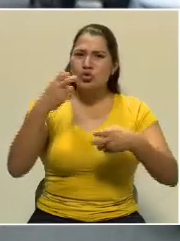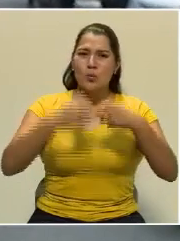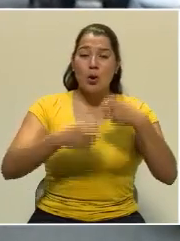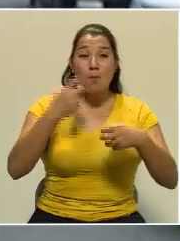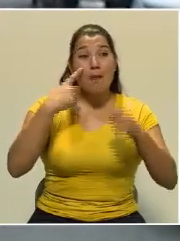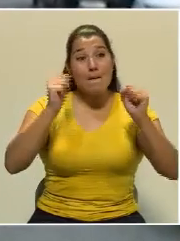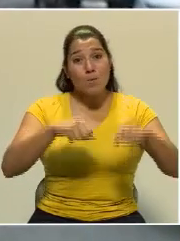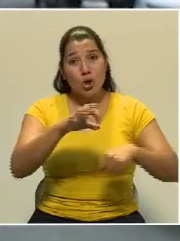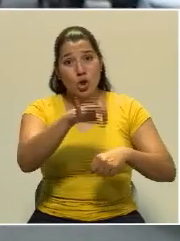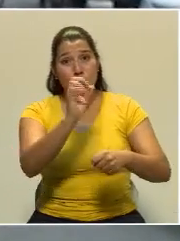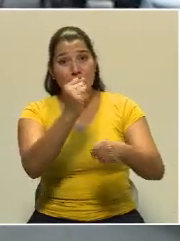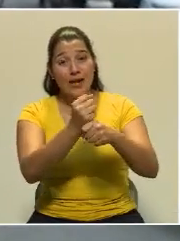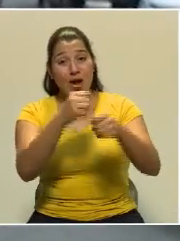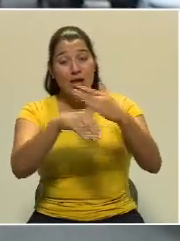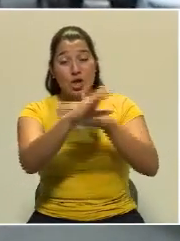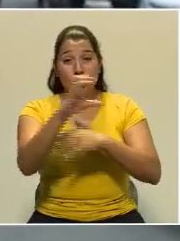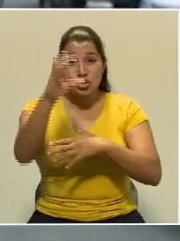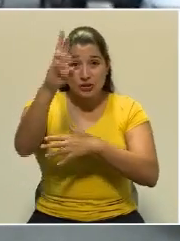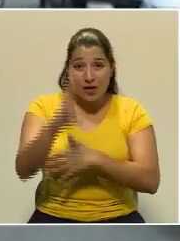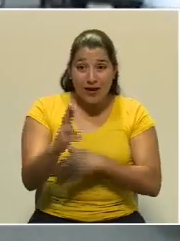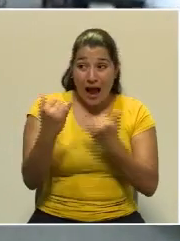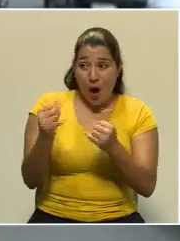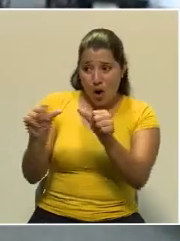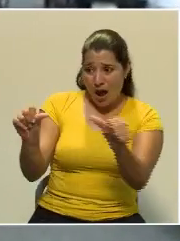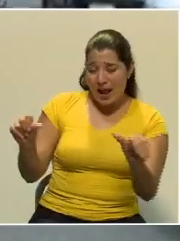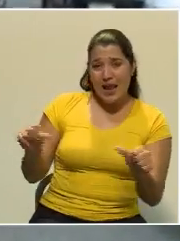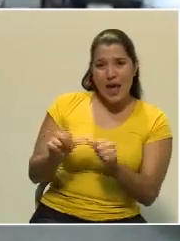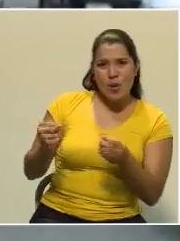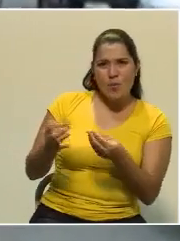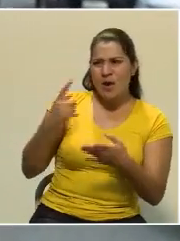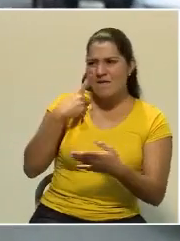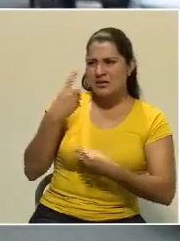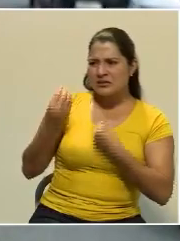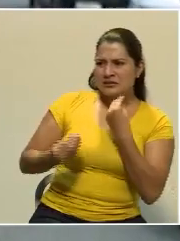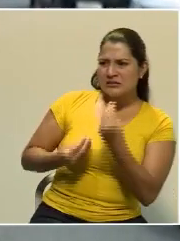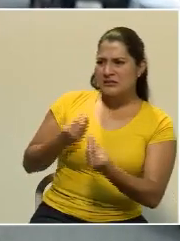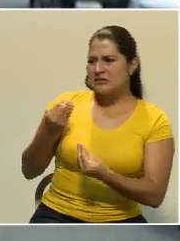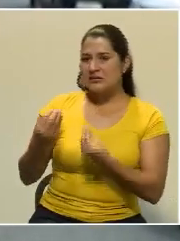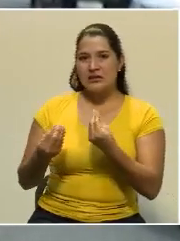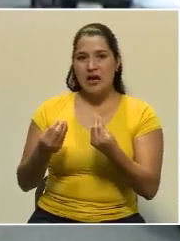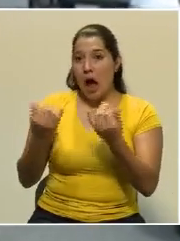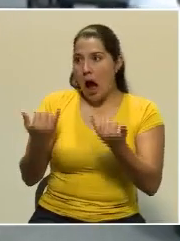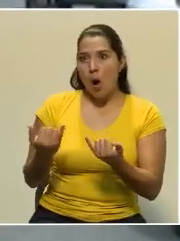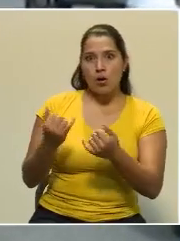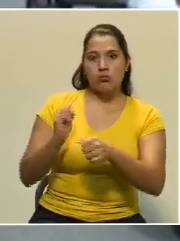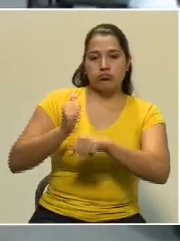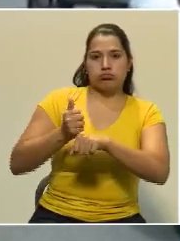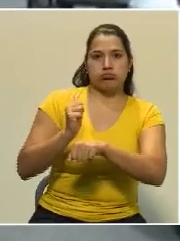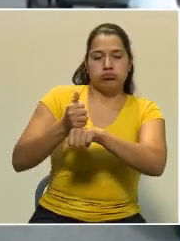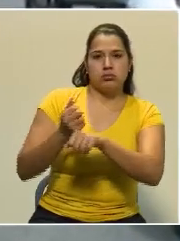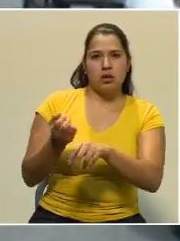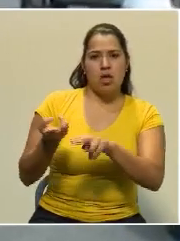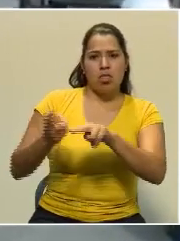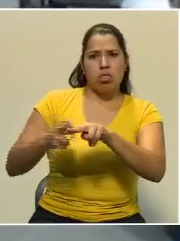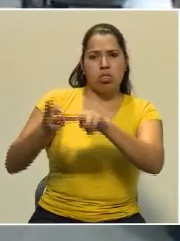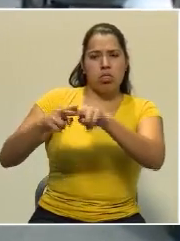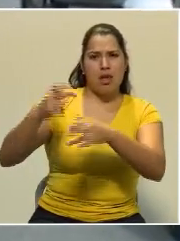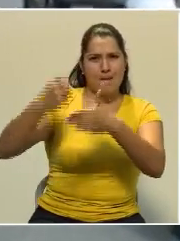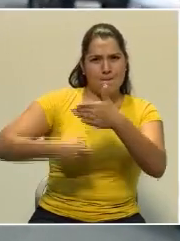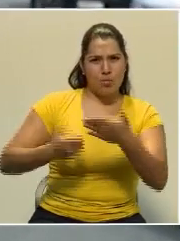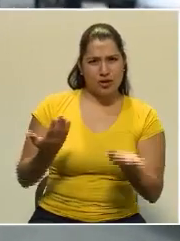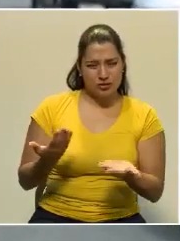para conseguir trabajo en Costa Rica. El sector público está viendo cómo prácticamente se le están poniendo impuestos al salario y están eliminando